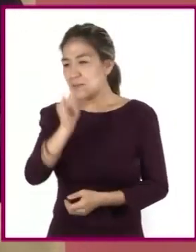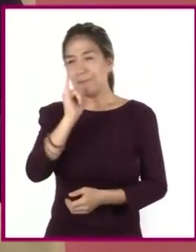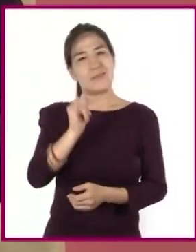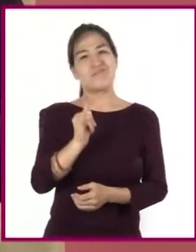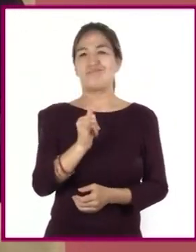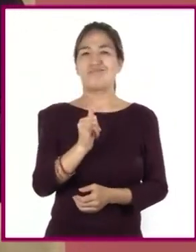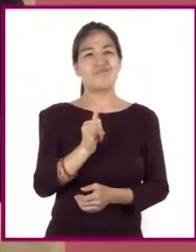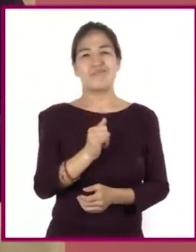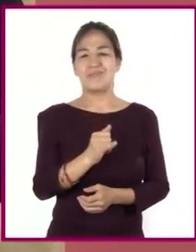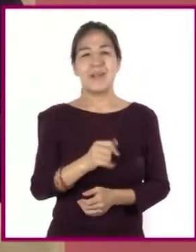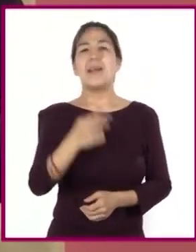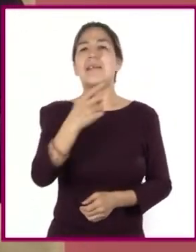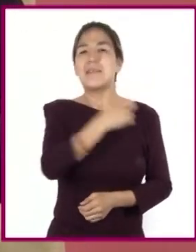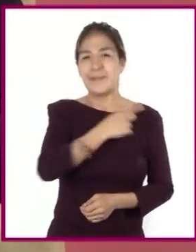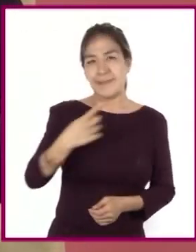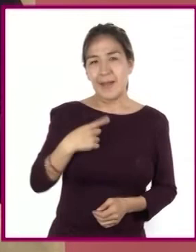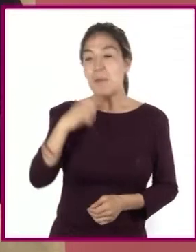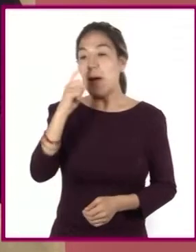consumir agua.